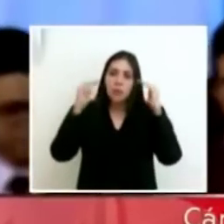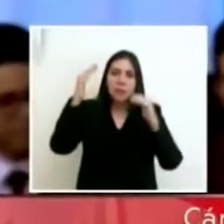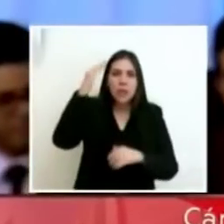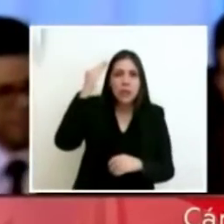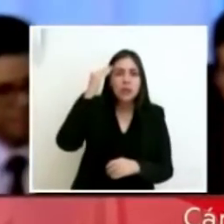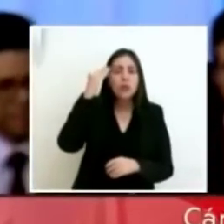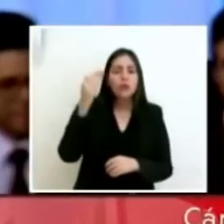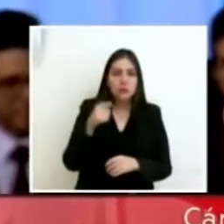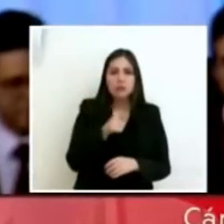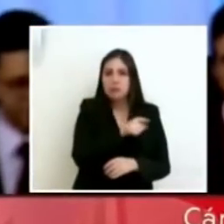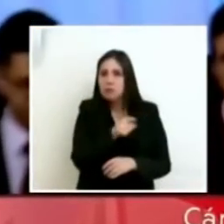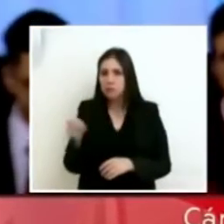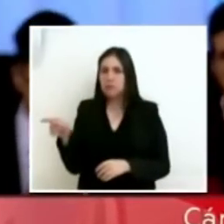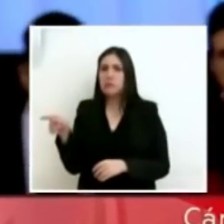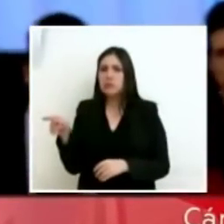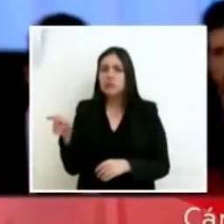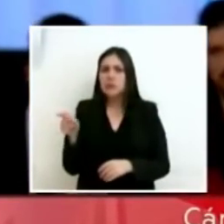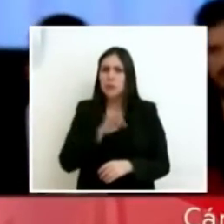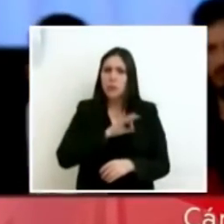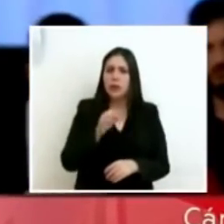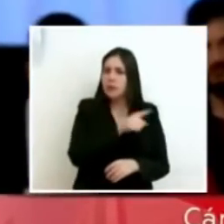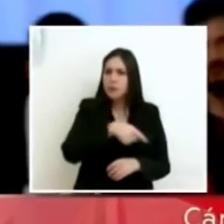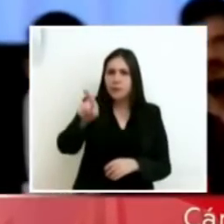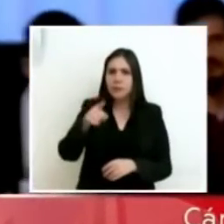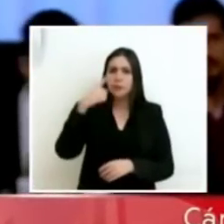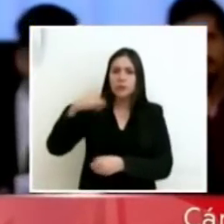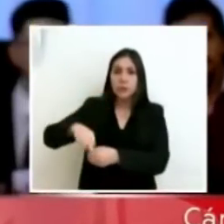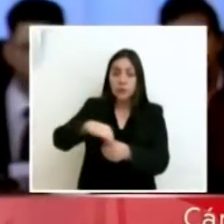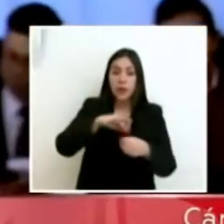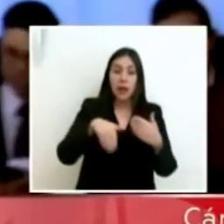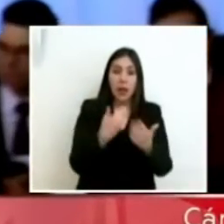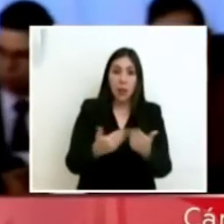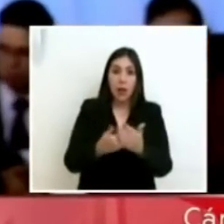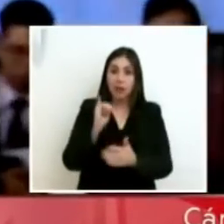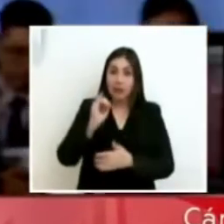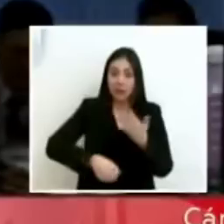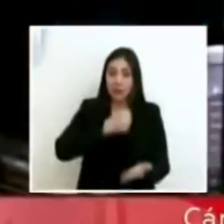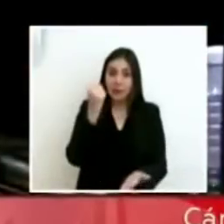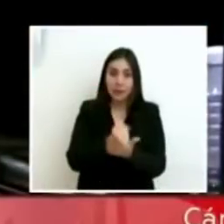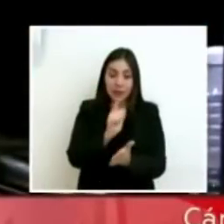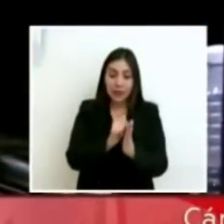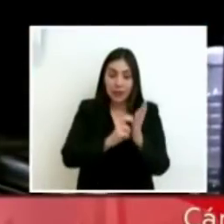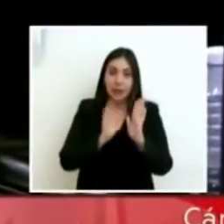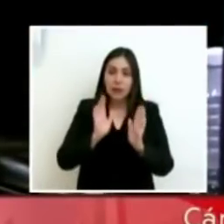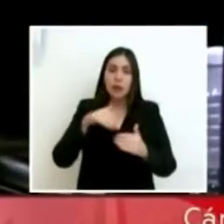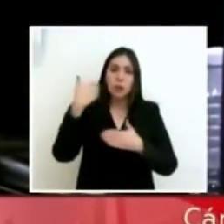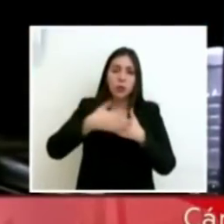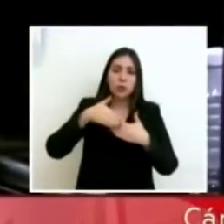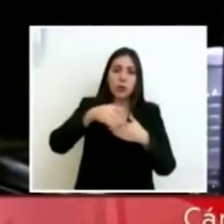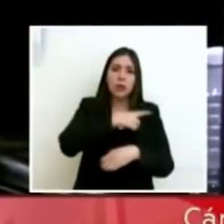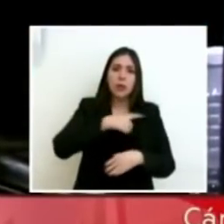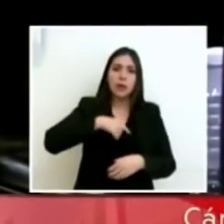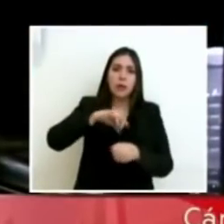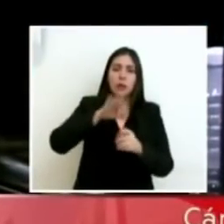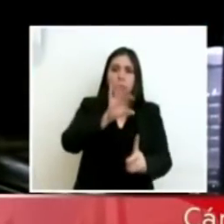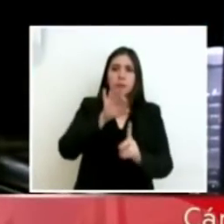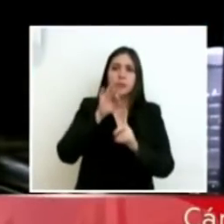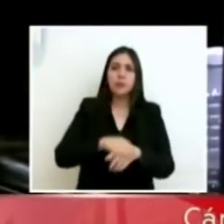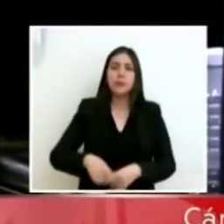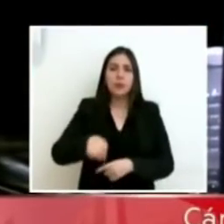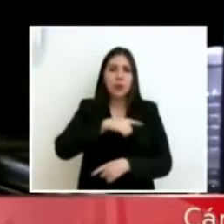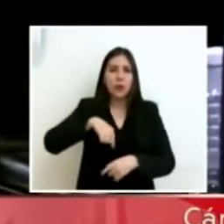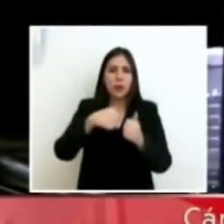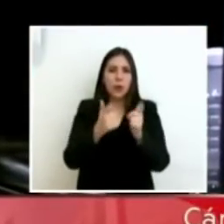ministras, quienes a partir de esta reforma deberán de ser electos democráticamente en las urnas. Nuestra coalición Sigamos Haciendo